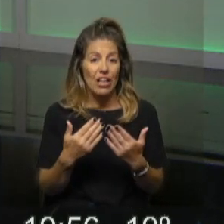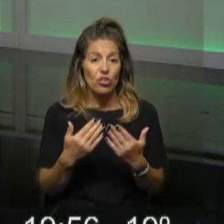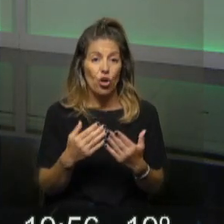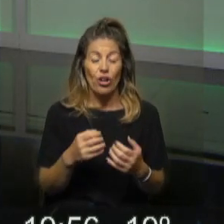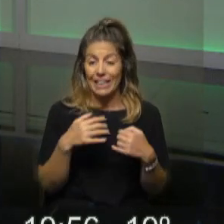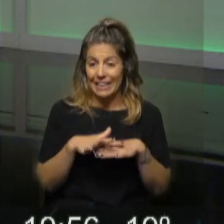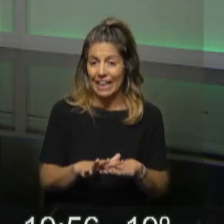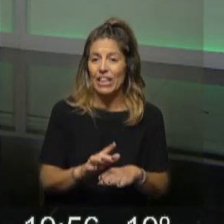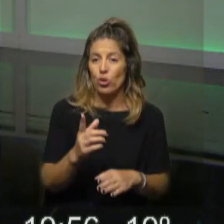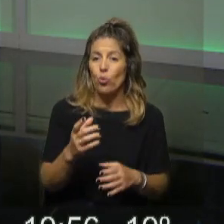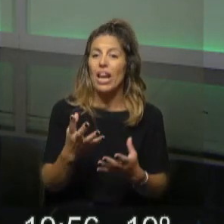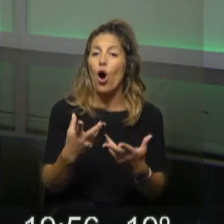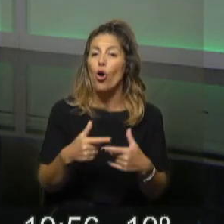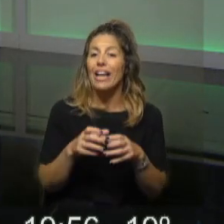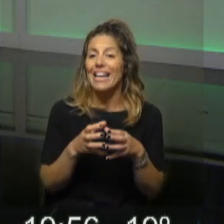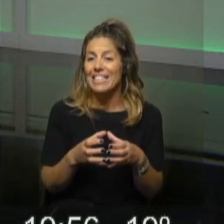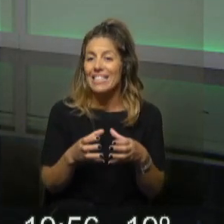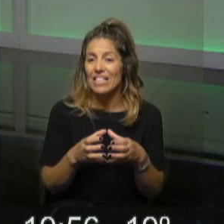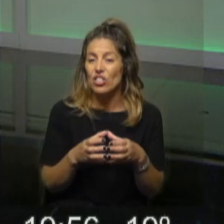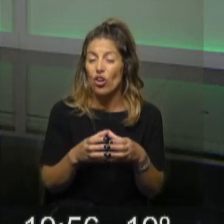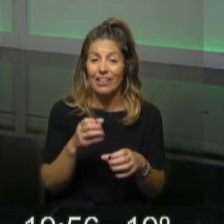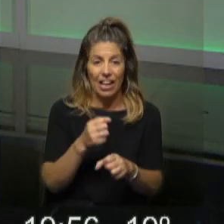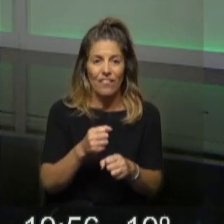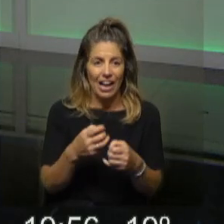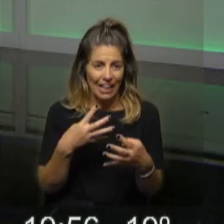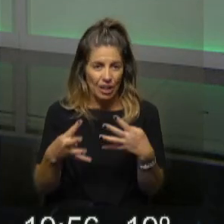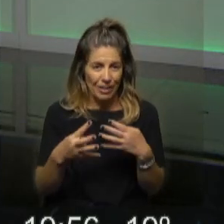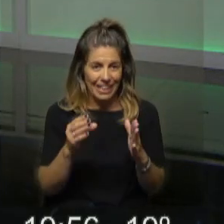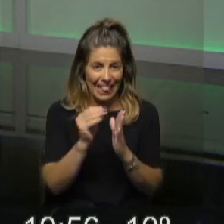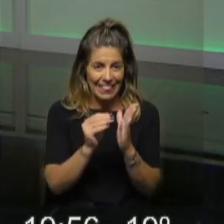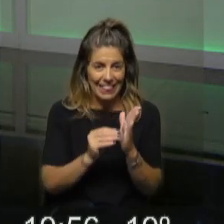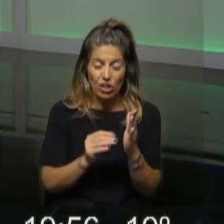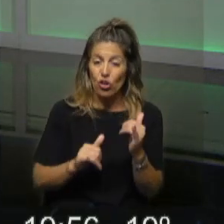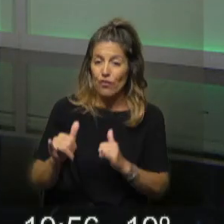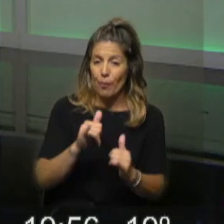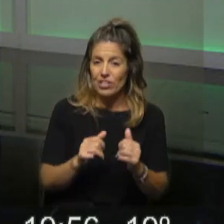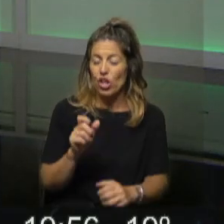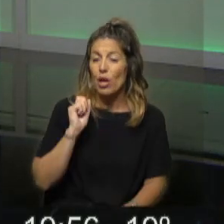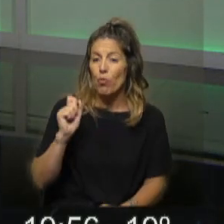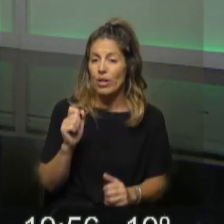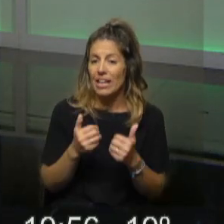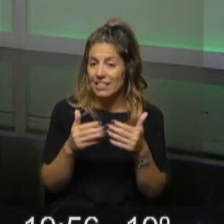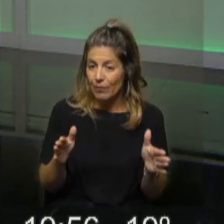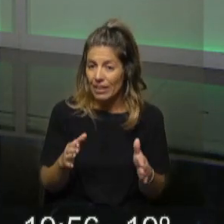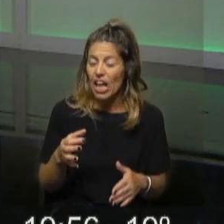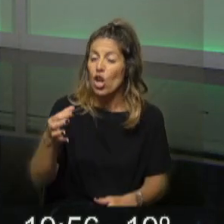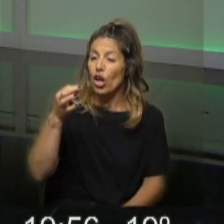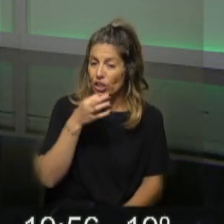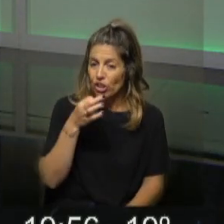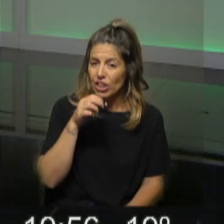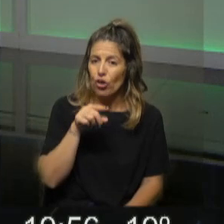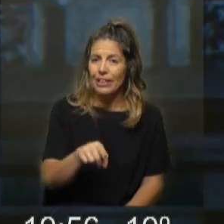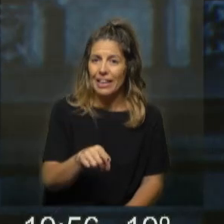organización que se llama Data UI, que trabaja en transparencia y datos públicos, datos abiertos. Y lo que nos estuvo mencionando es